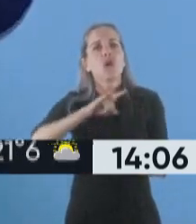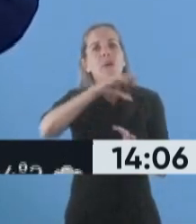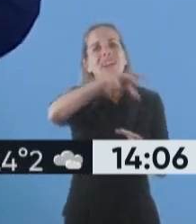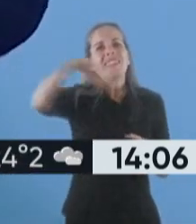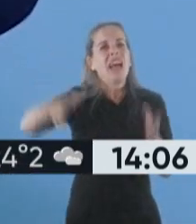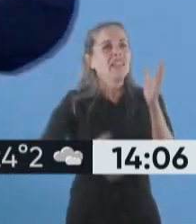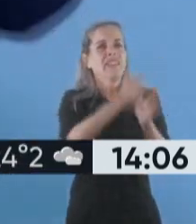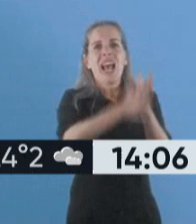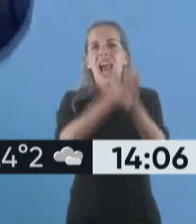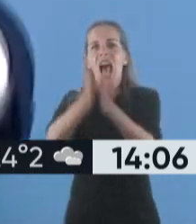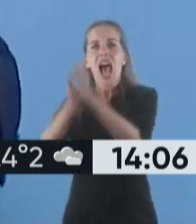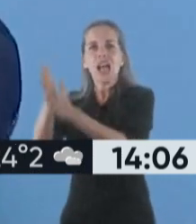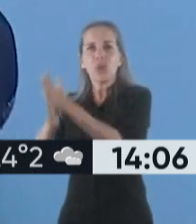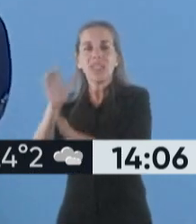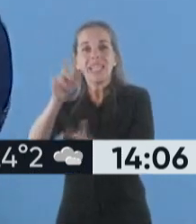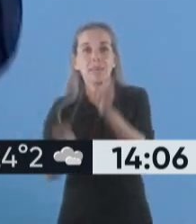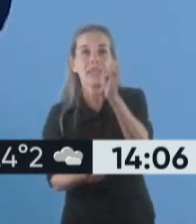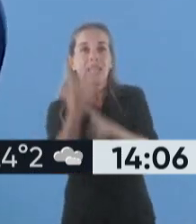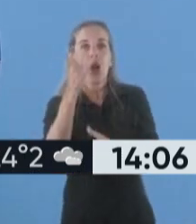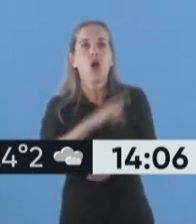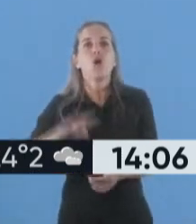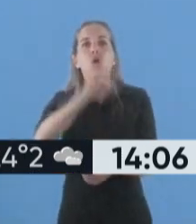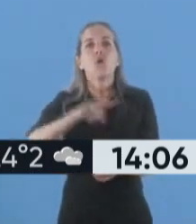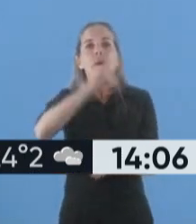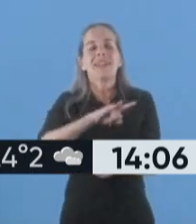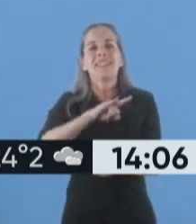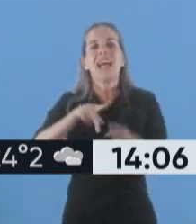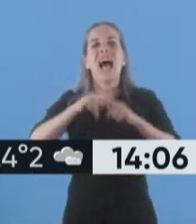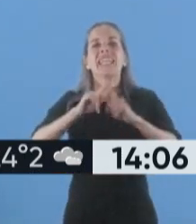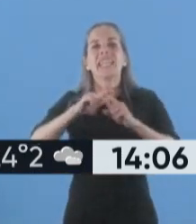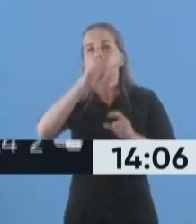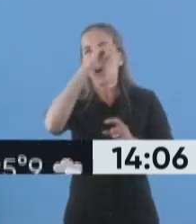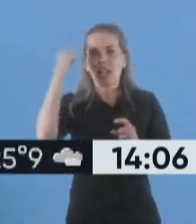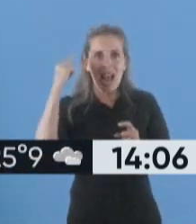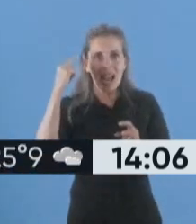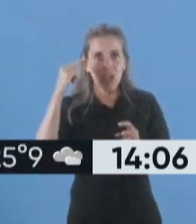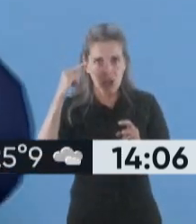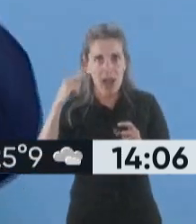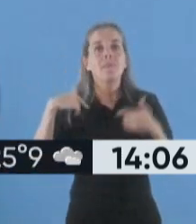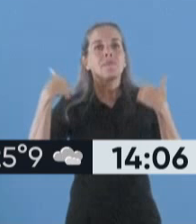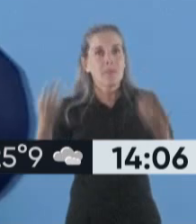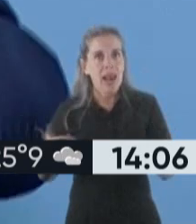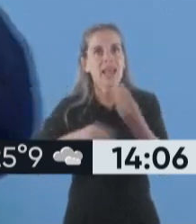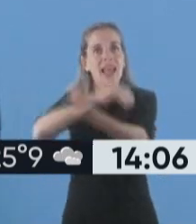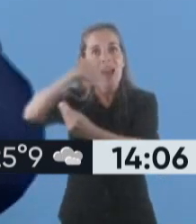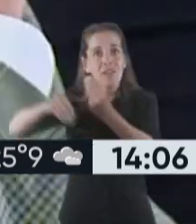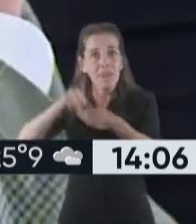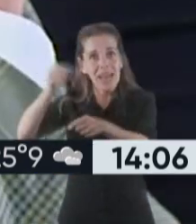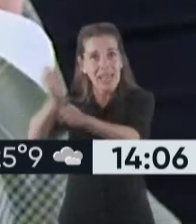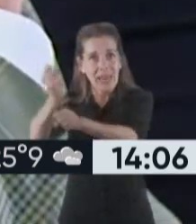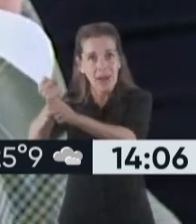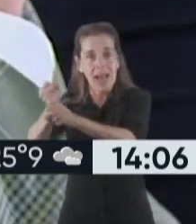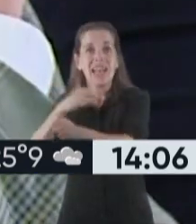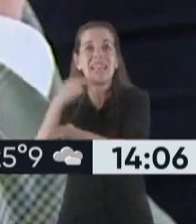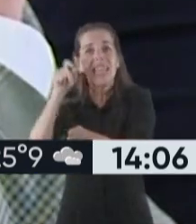trabajadores estudien, y además creó una universidad, que es la actual Universidad Tecnológica Nacional, para que los hijos de los trabajadores puedan ir